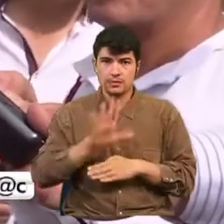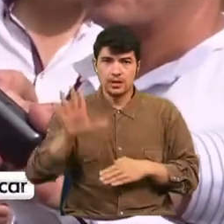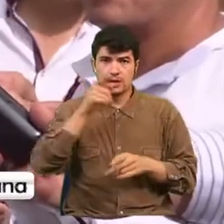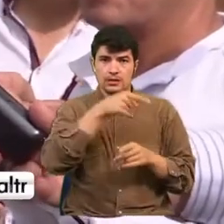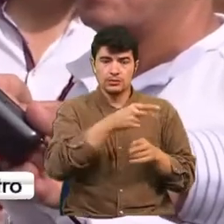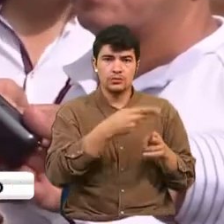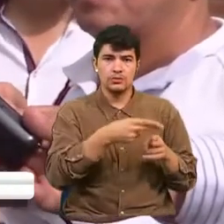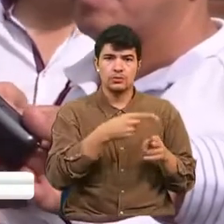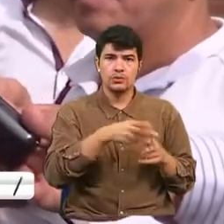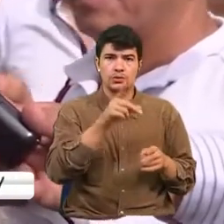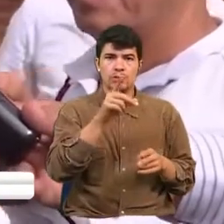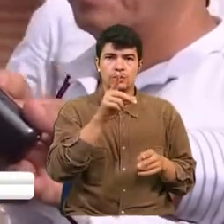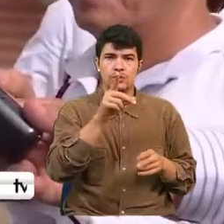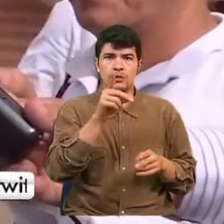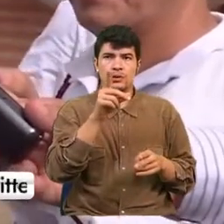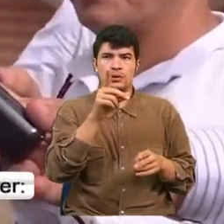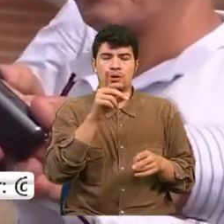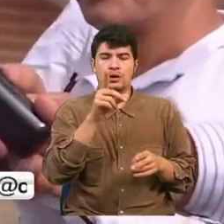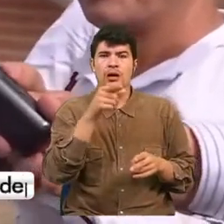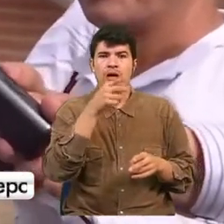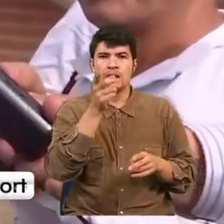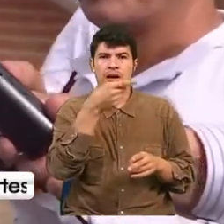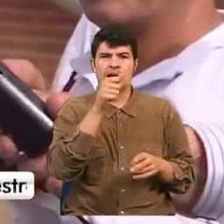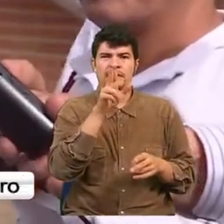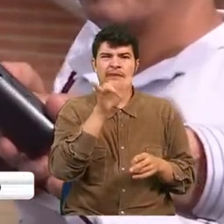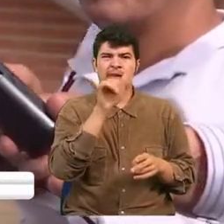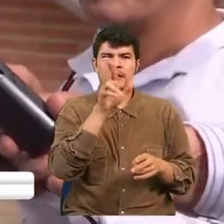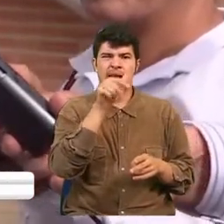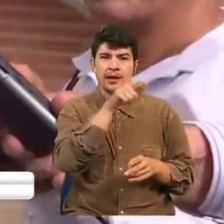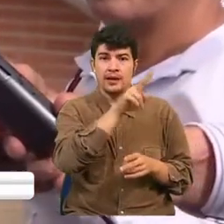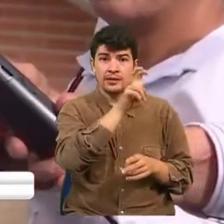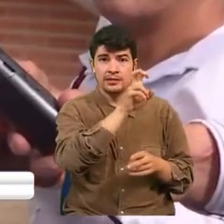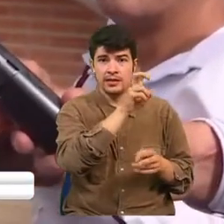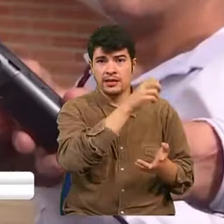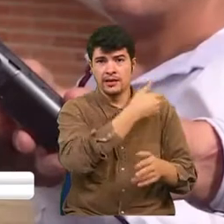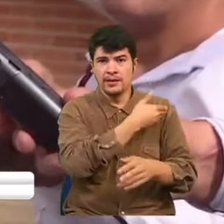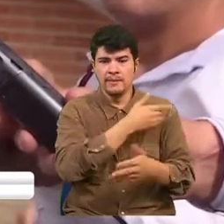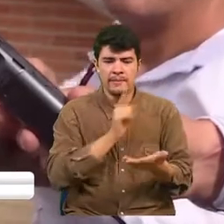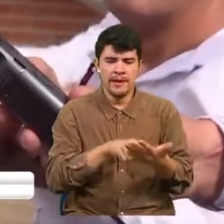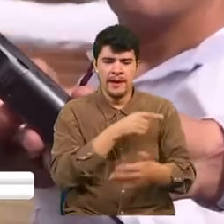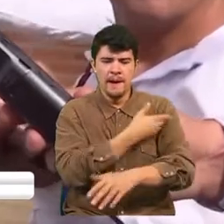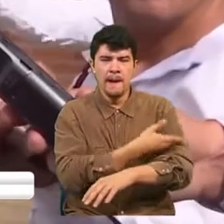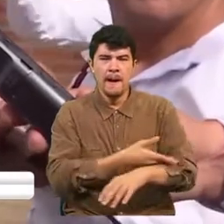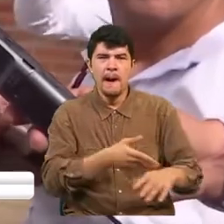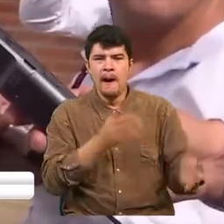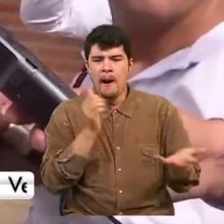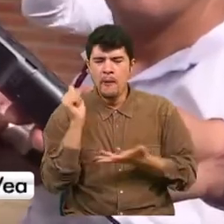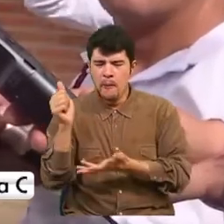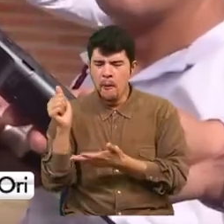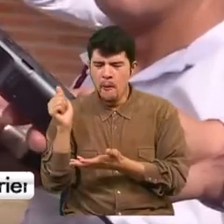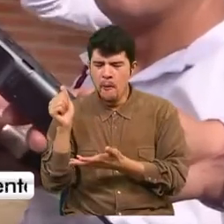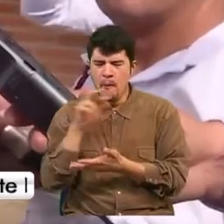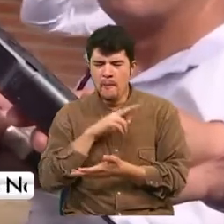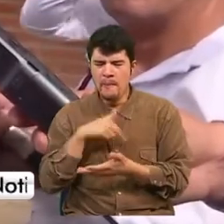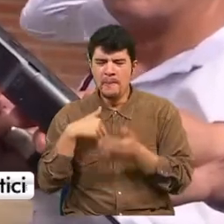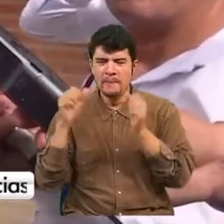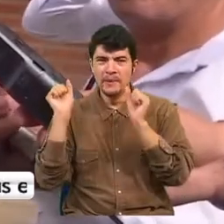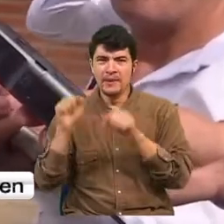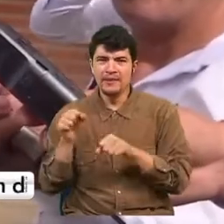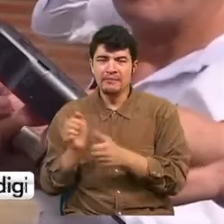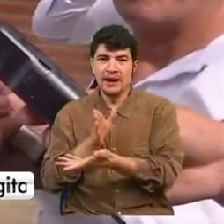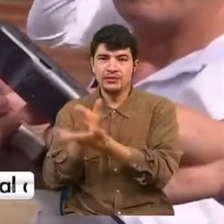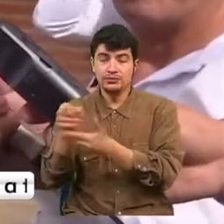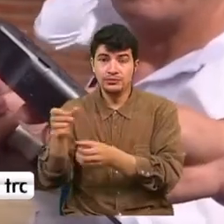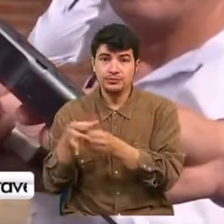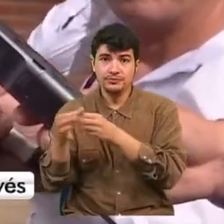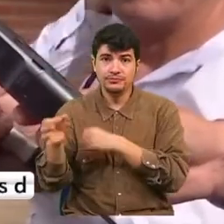que adicionó 7.000 millones de pesos, y con otros recursos que adicionamos del gobierno departamental en Plan Maestro de Alcantarillado, pudimos no solamente llegar hasta Jesús